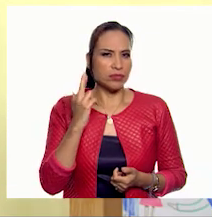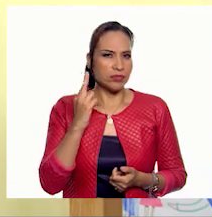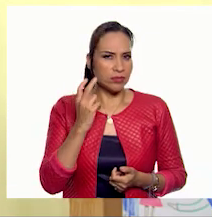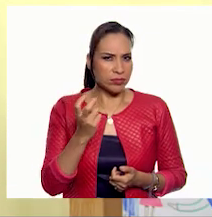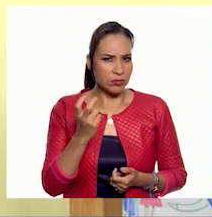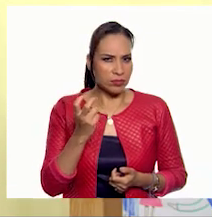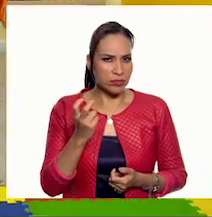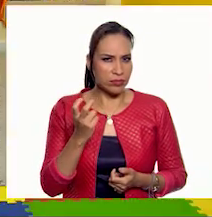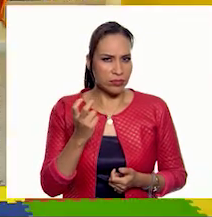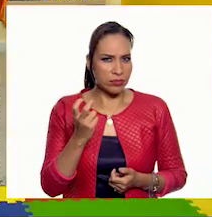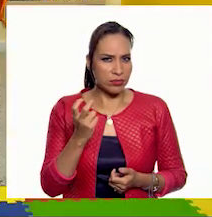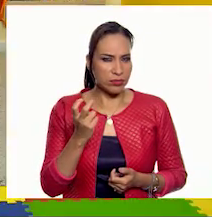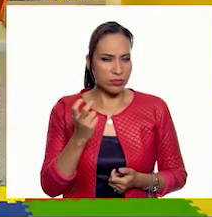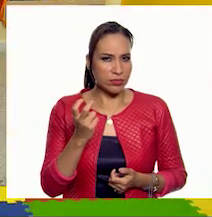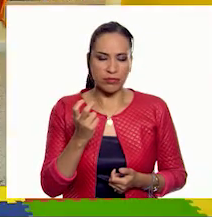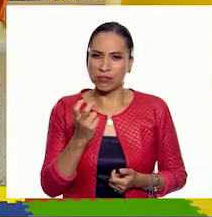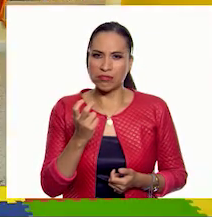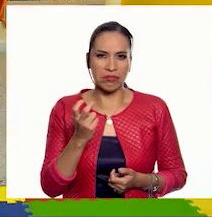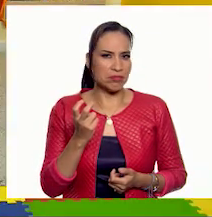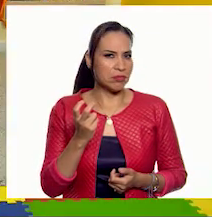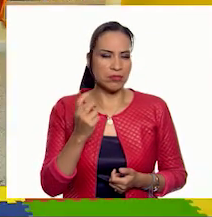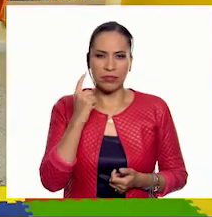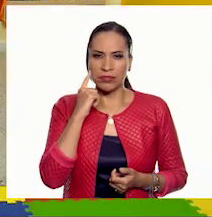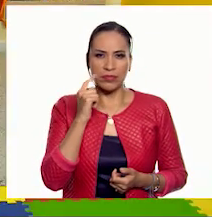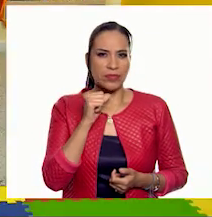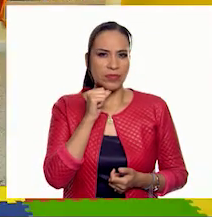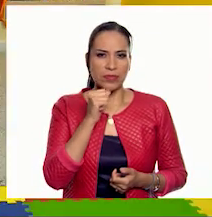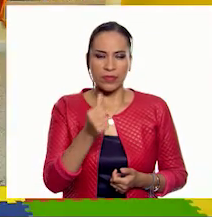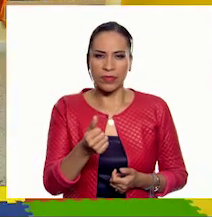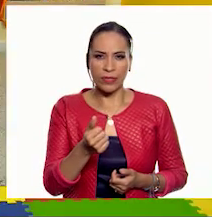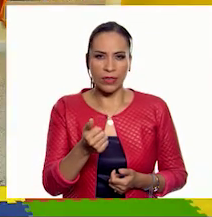¿Escuchaste eso, Ramón? No, no escuché nada.